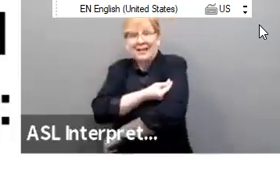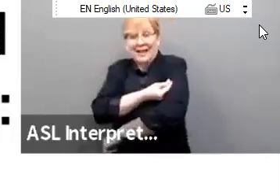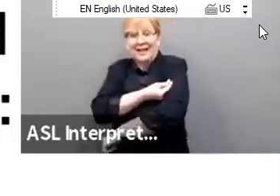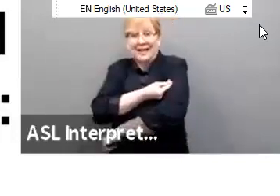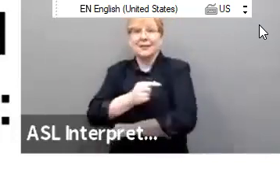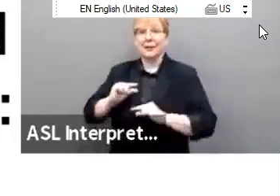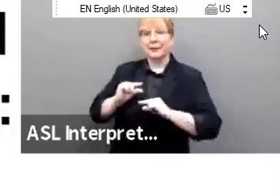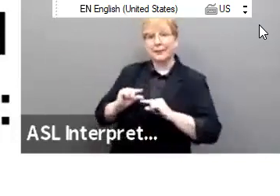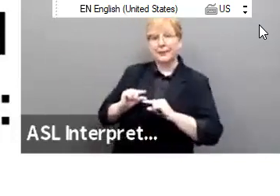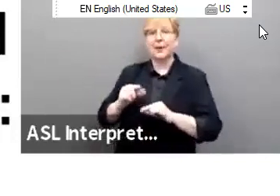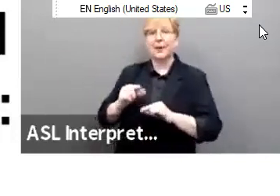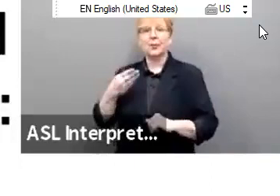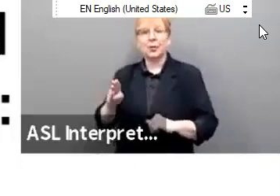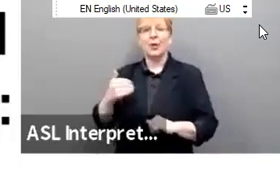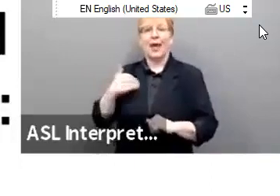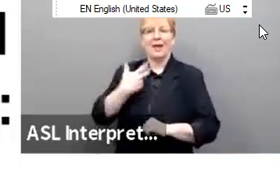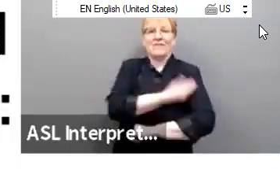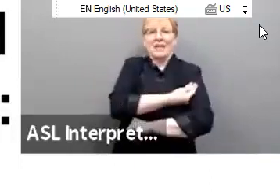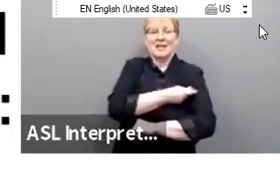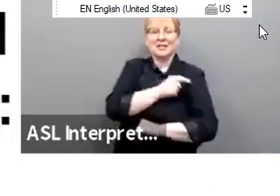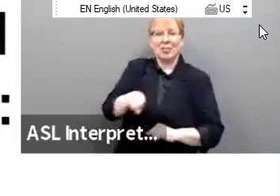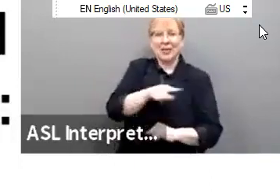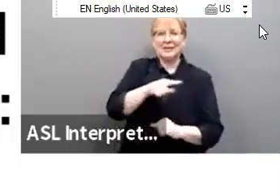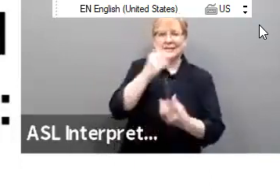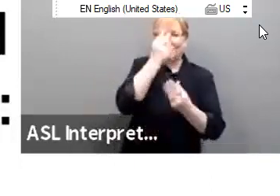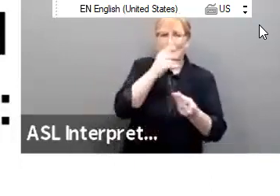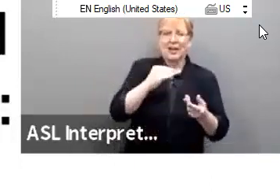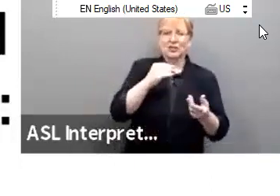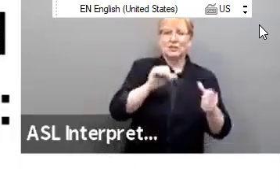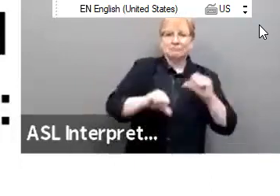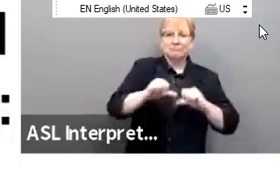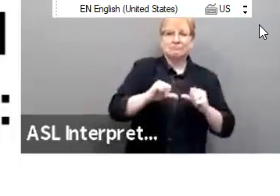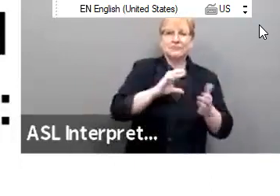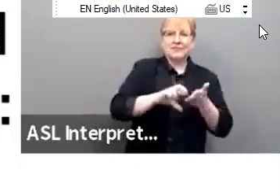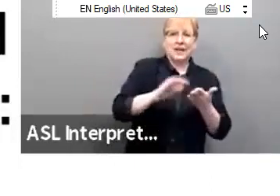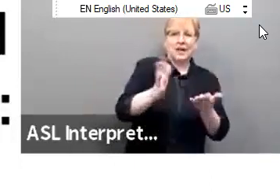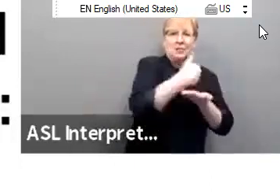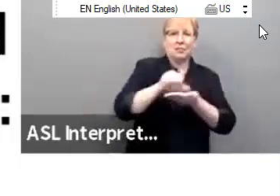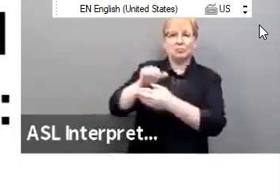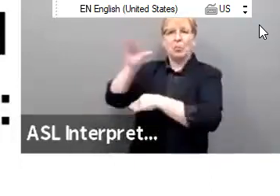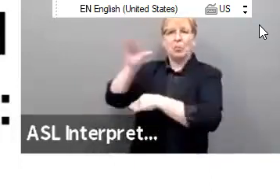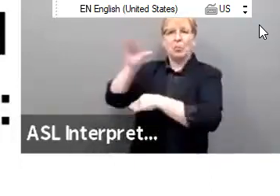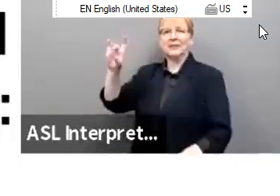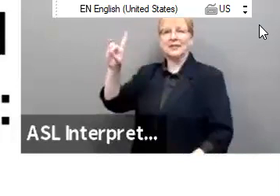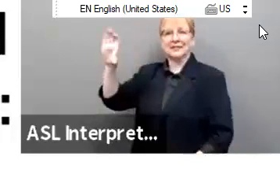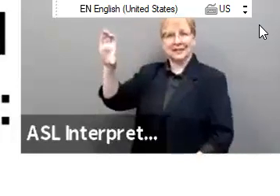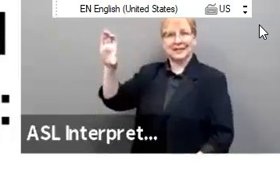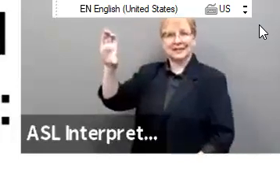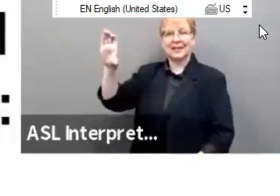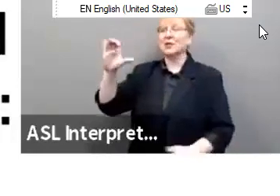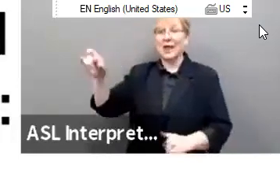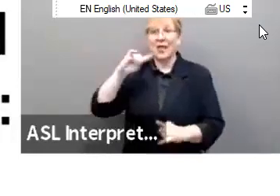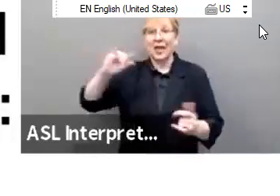mayor, tiene esa probabilidad de ser hospitalizado y de morir 25 veces más